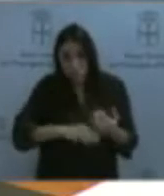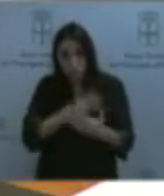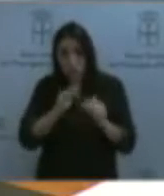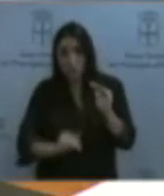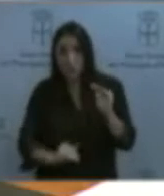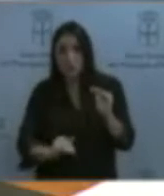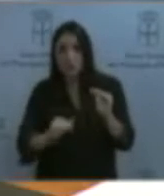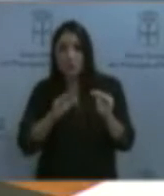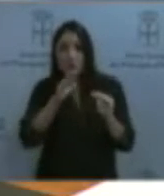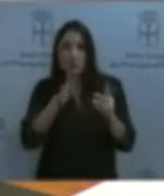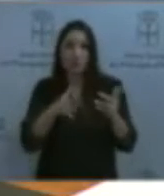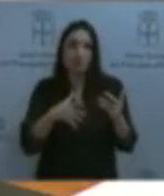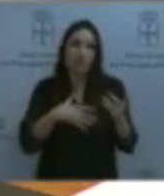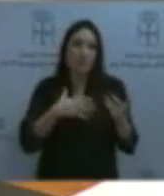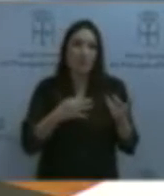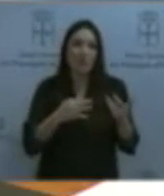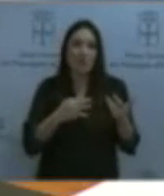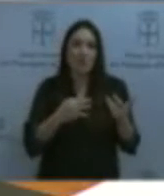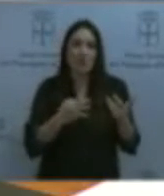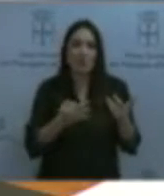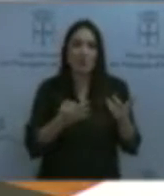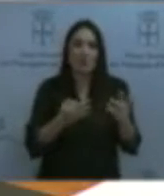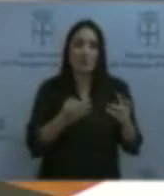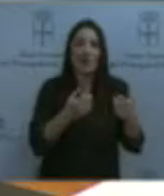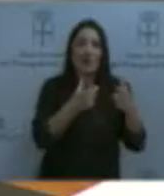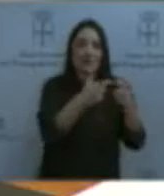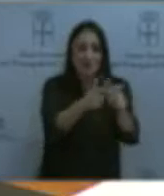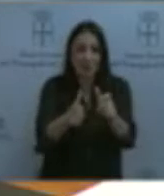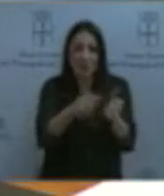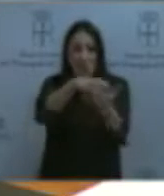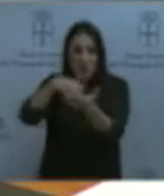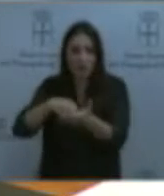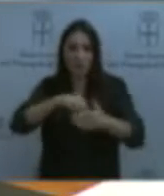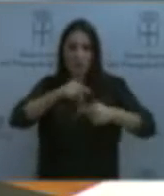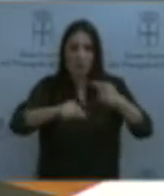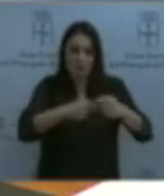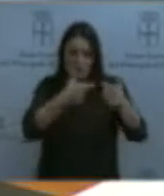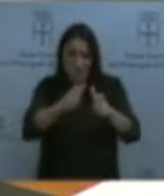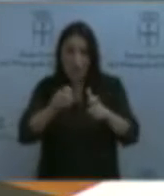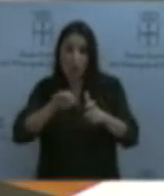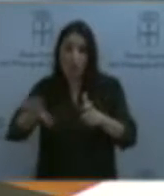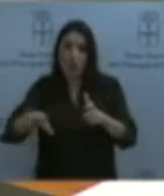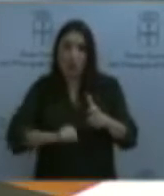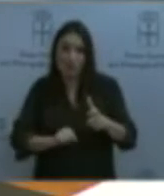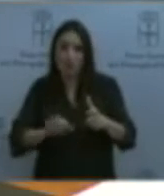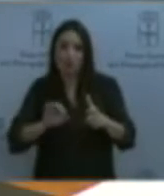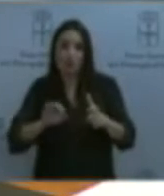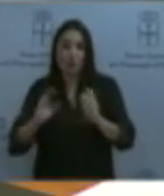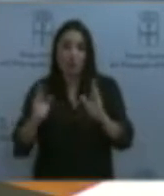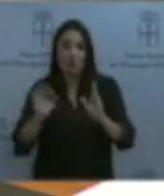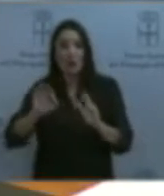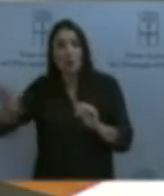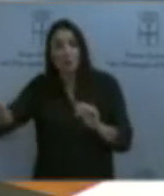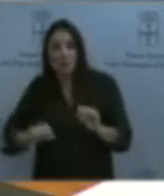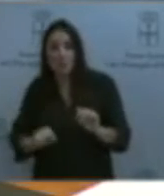aun siguiendo manteniendo las secciones, la sección de centros, la sección de familias, la sección de acogimientos y adopciones, trabajar